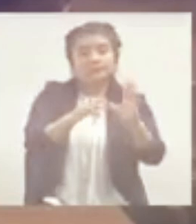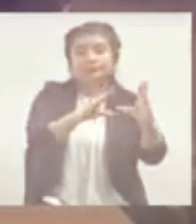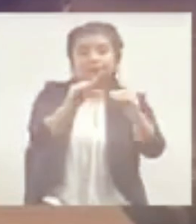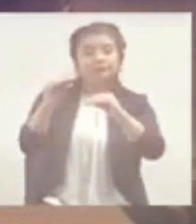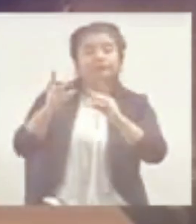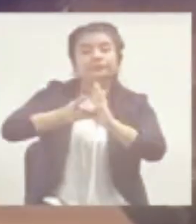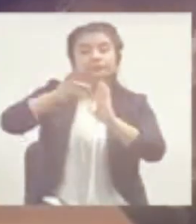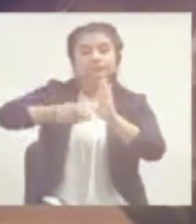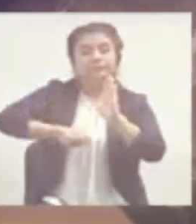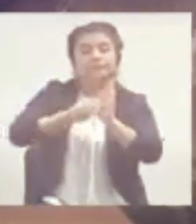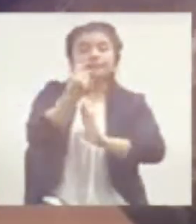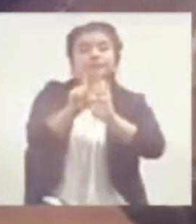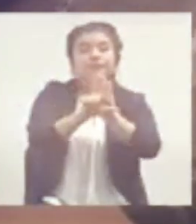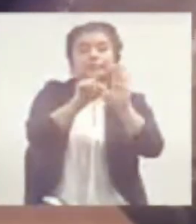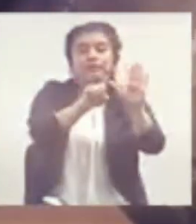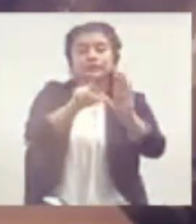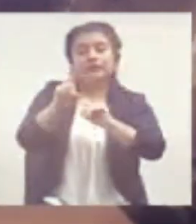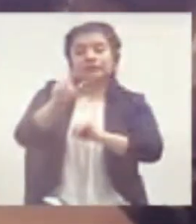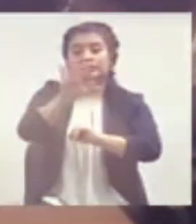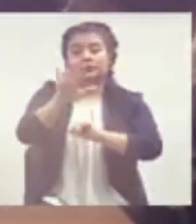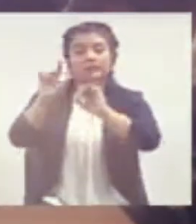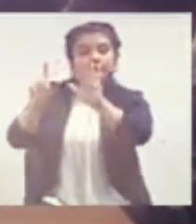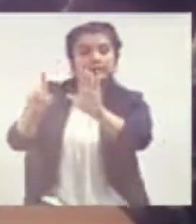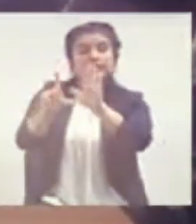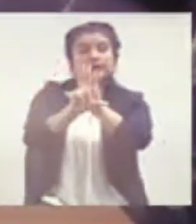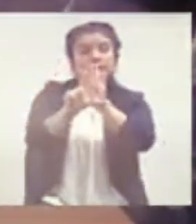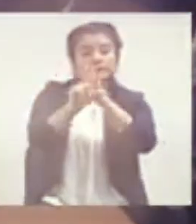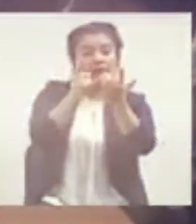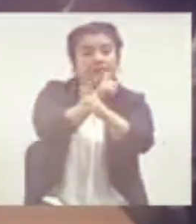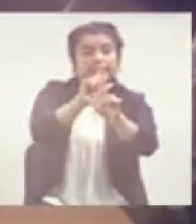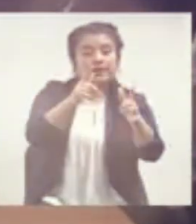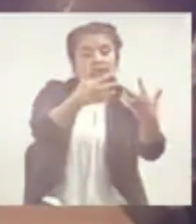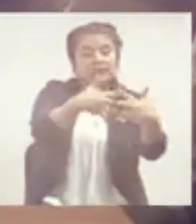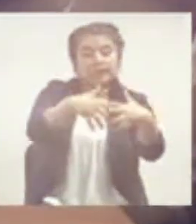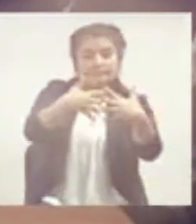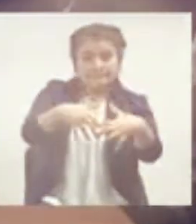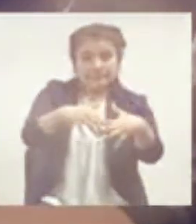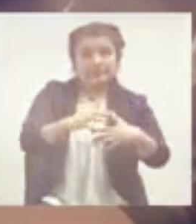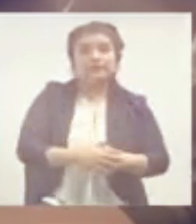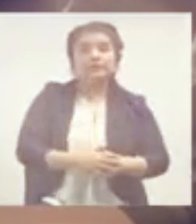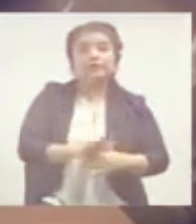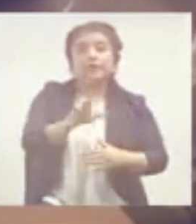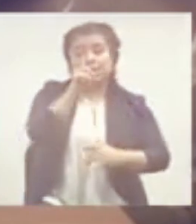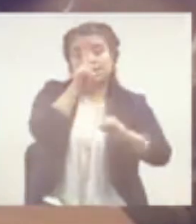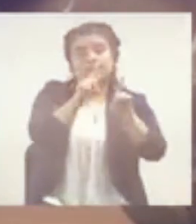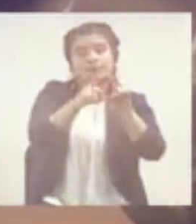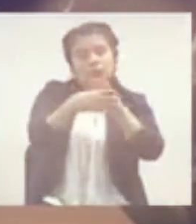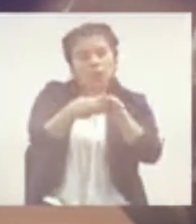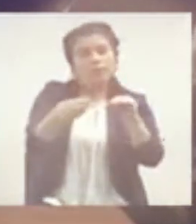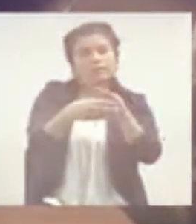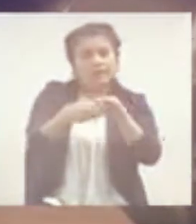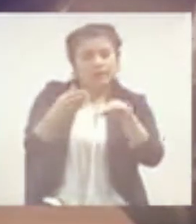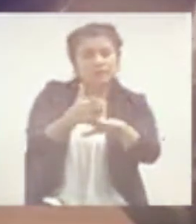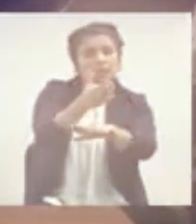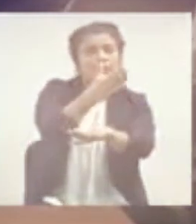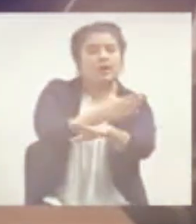del dictamen de la iniciativa 6156, Ley para la Libertad de Empresas. Quisiera contarles un poco como